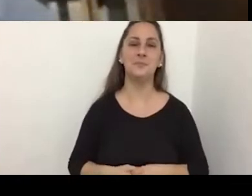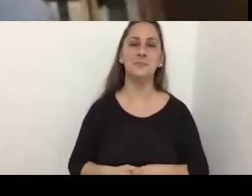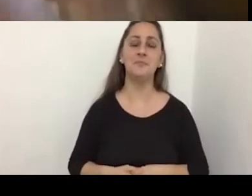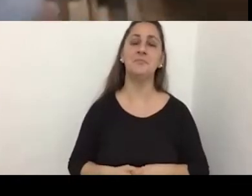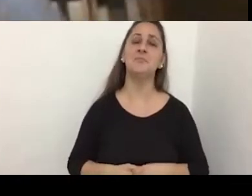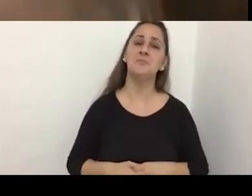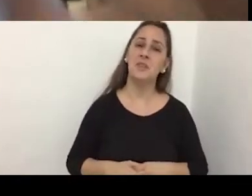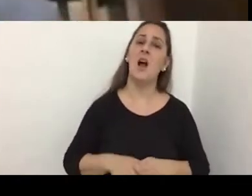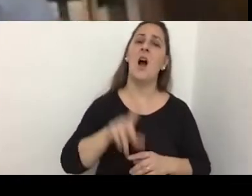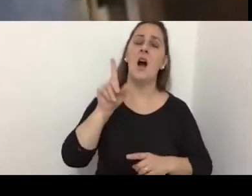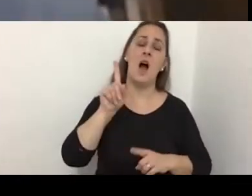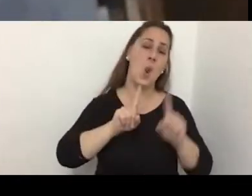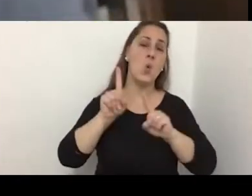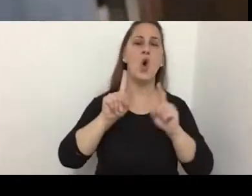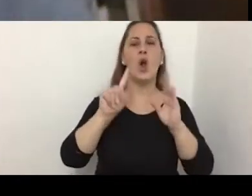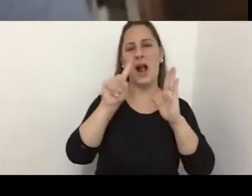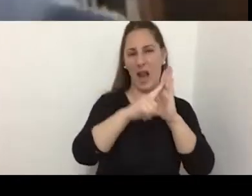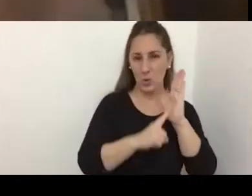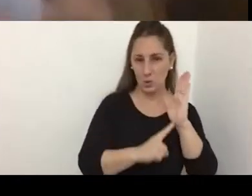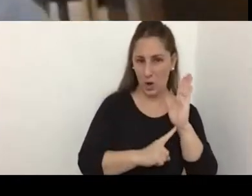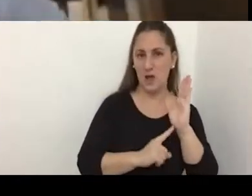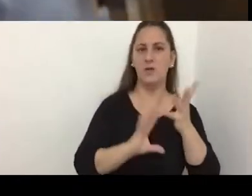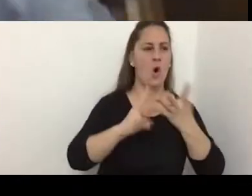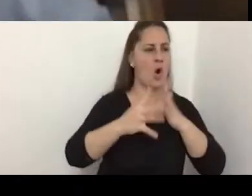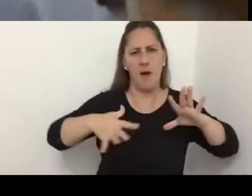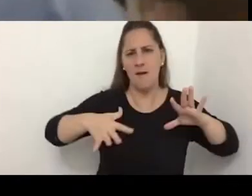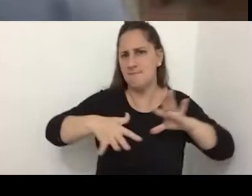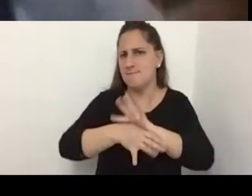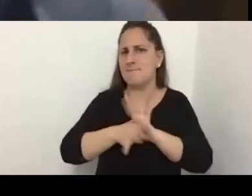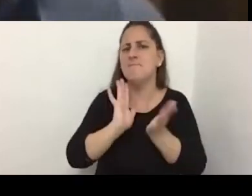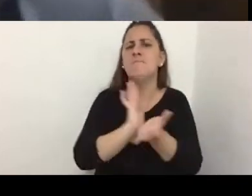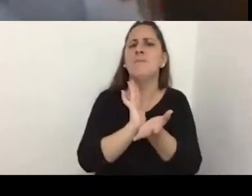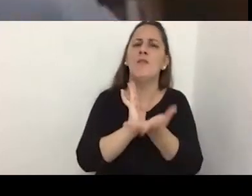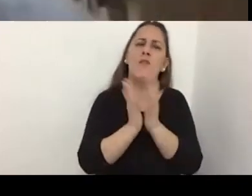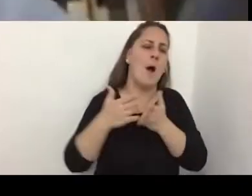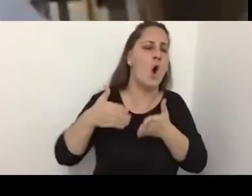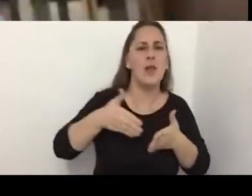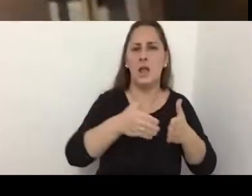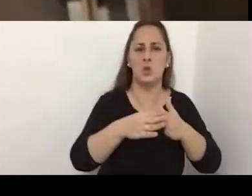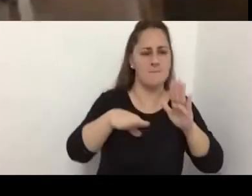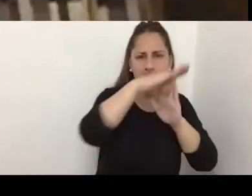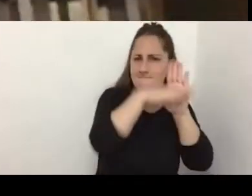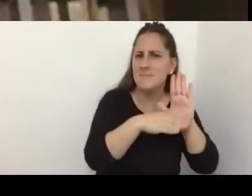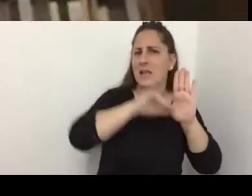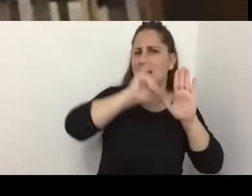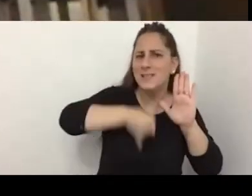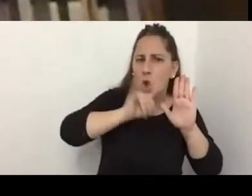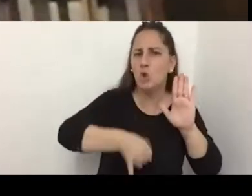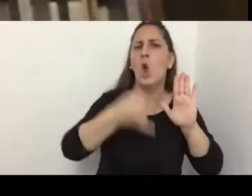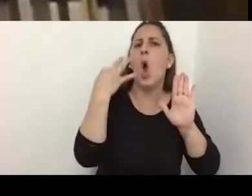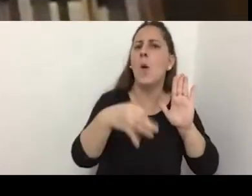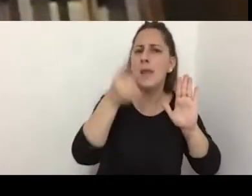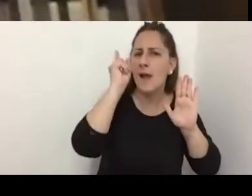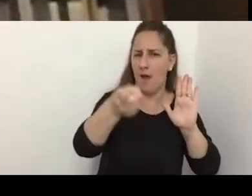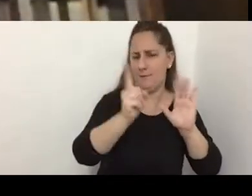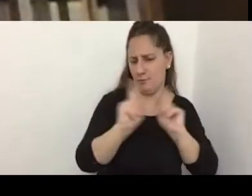redactando, o se sugirieron cláusulas modelo desde ya orientativas, ¿no? Porque no es condicionante ni obligatorio ni nada de